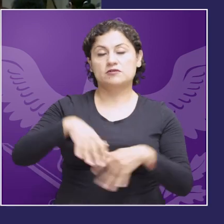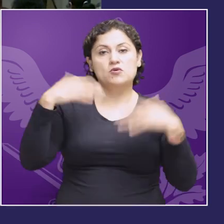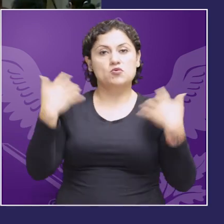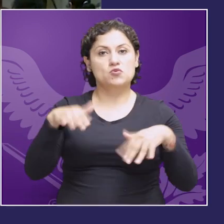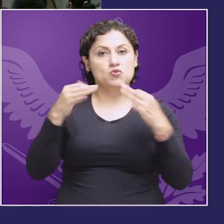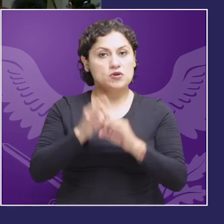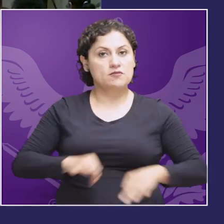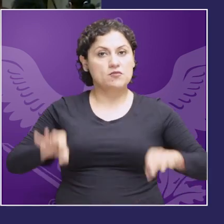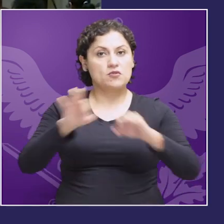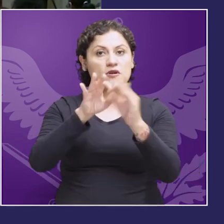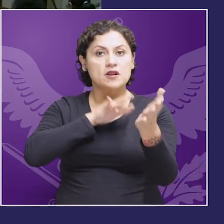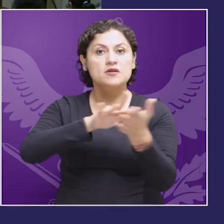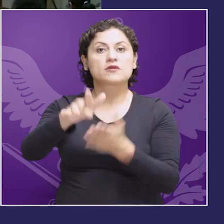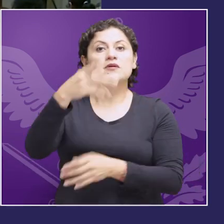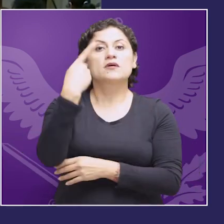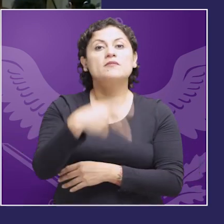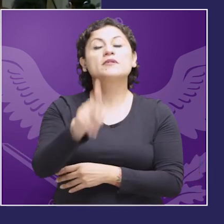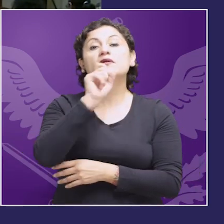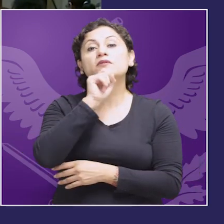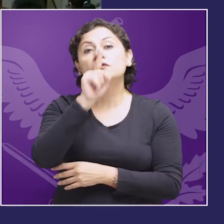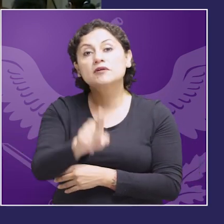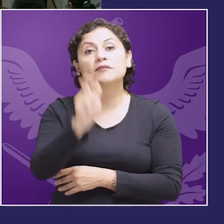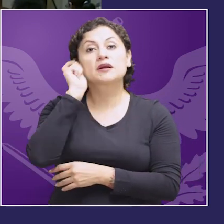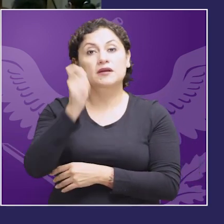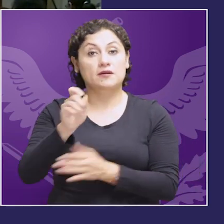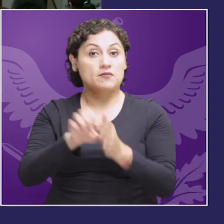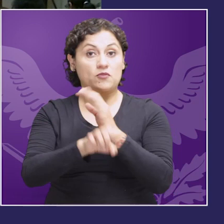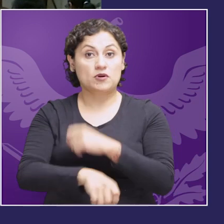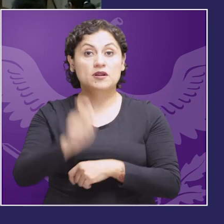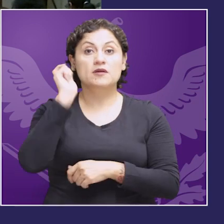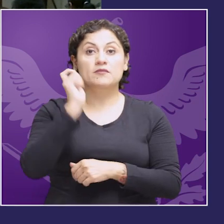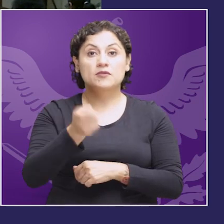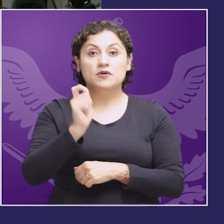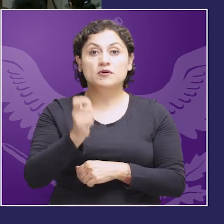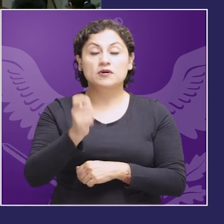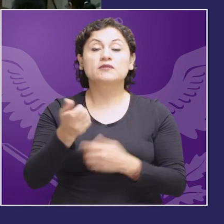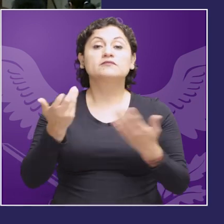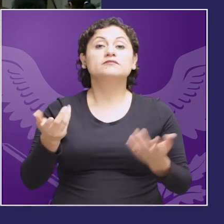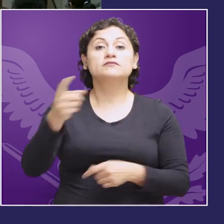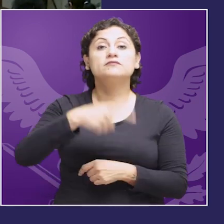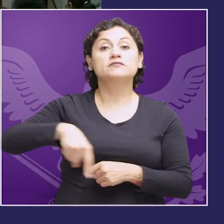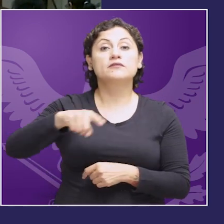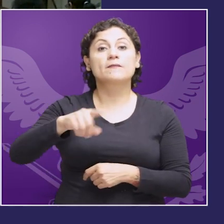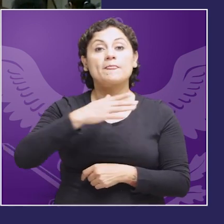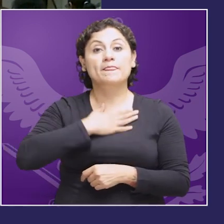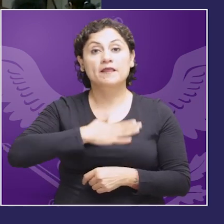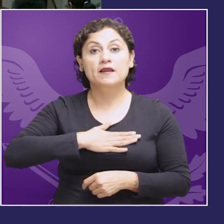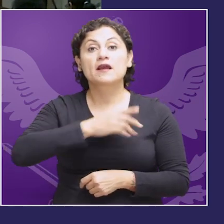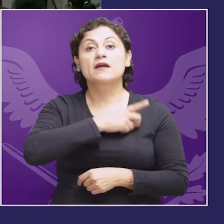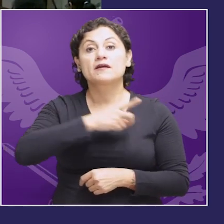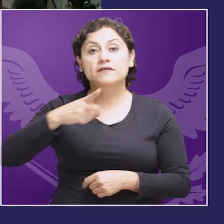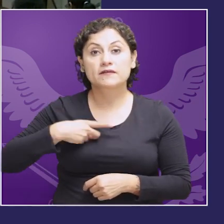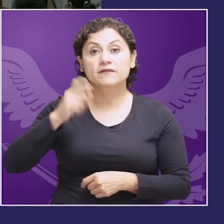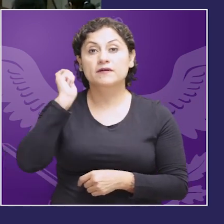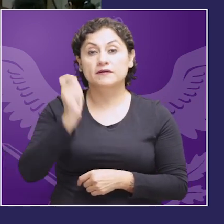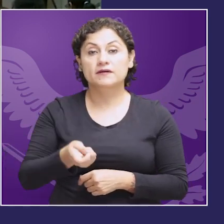a la violencia. Esta alta sensibilidad social frente a la violencia sin duda constituye un avance, pero también implica